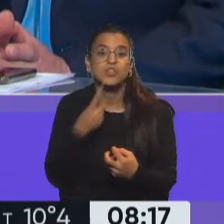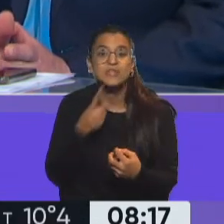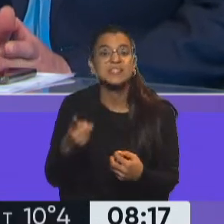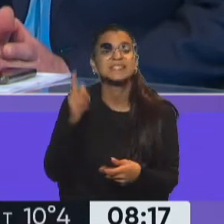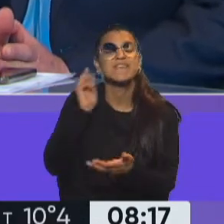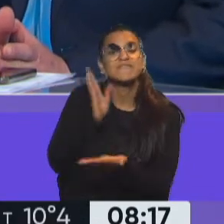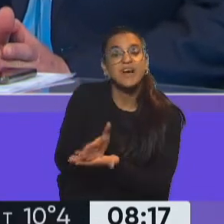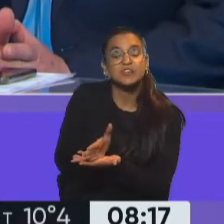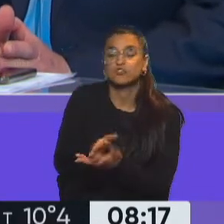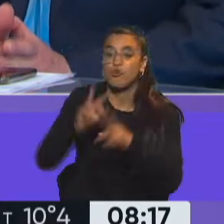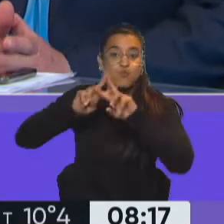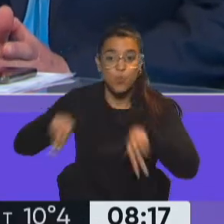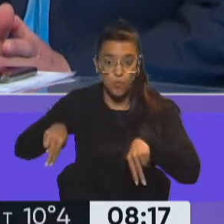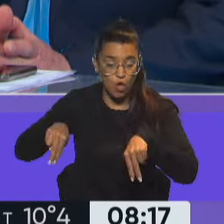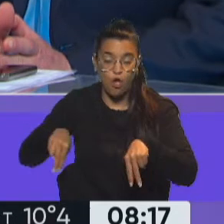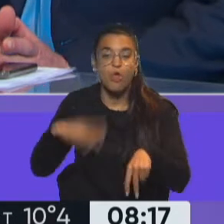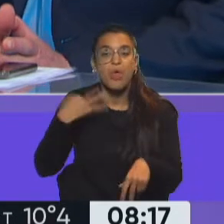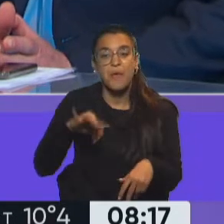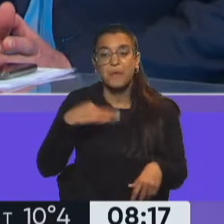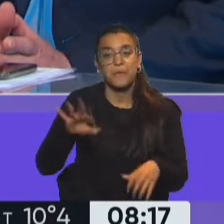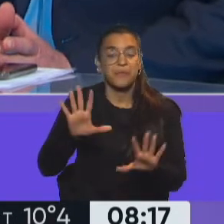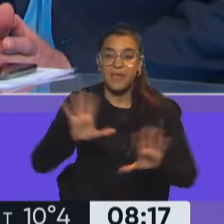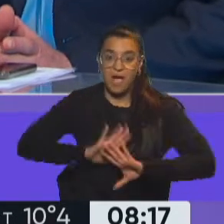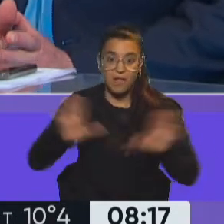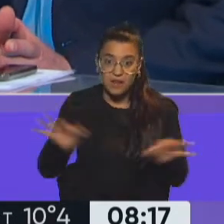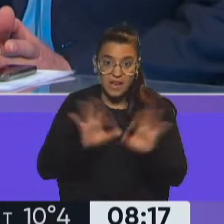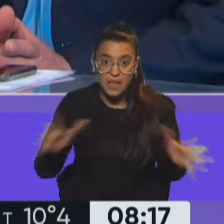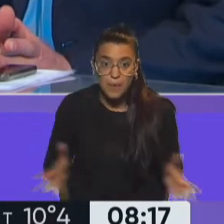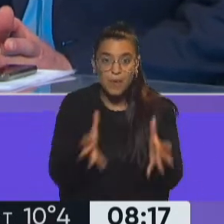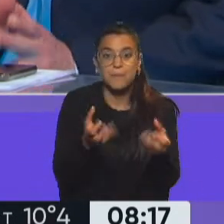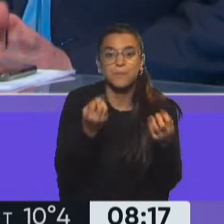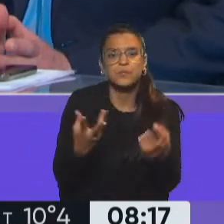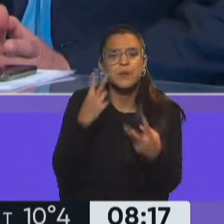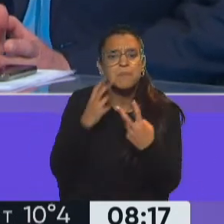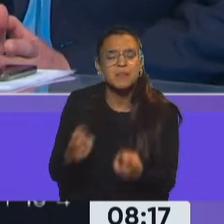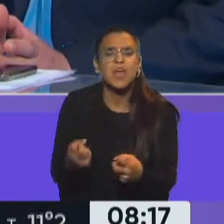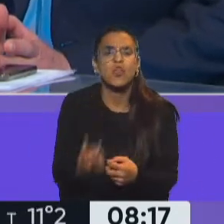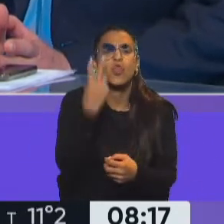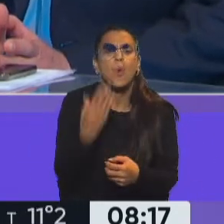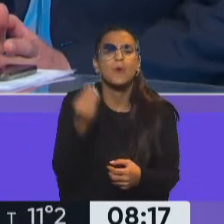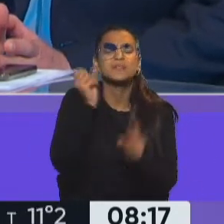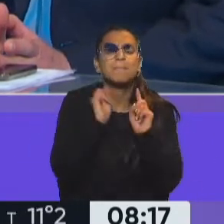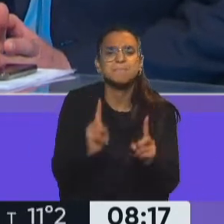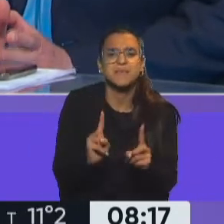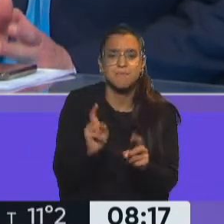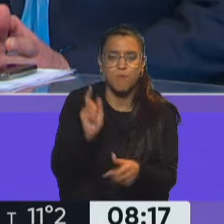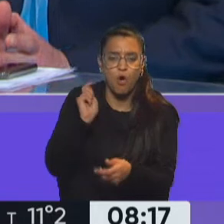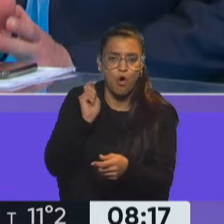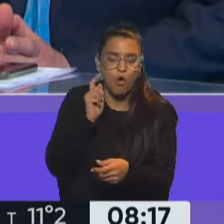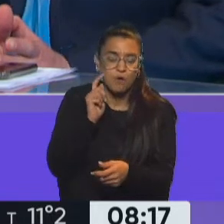que el fallo era nulo y que debía dejarse sin efecto porque se estaba investigando dos veces por un mismo hecho